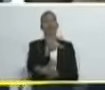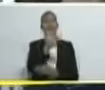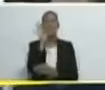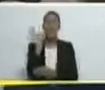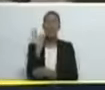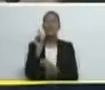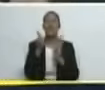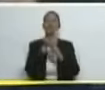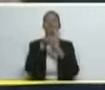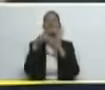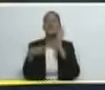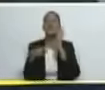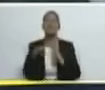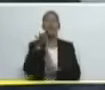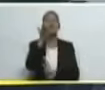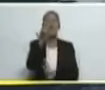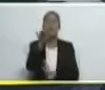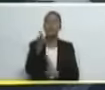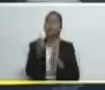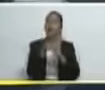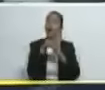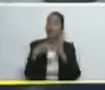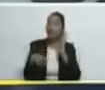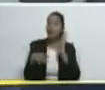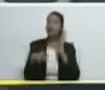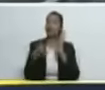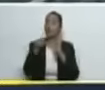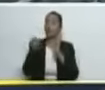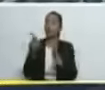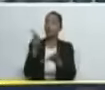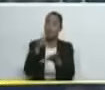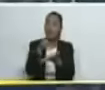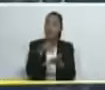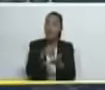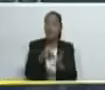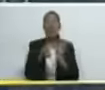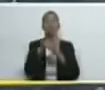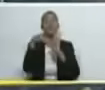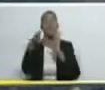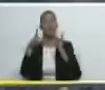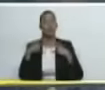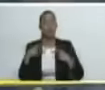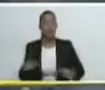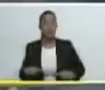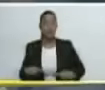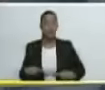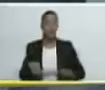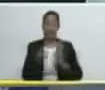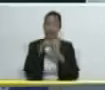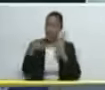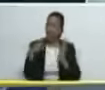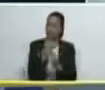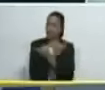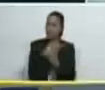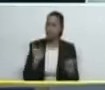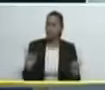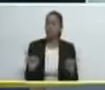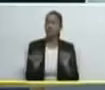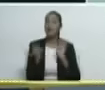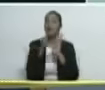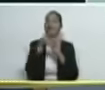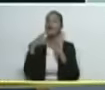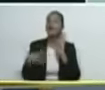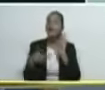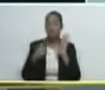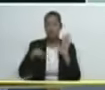el derecho al futuro, el derecho a existir, el derecho a la vida, el derecho a la independencia, el derecho a